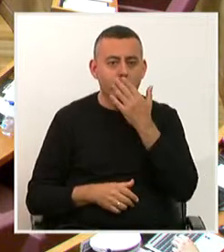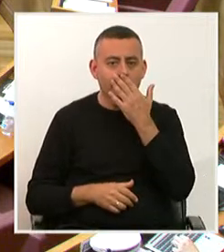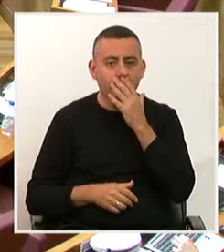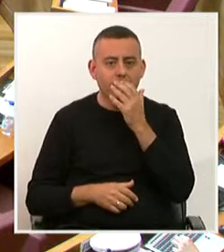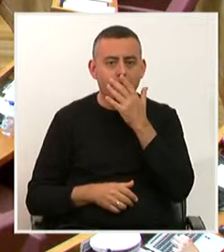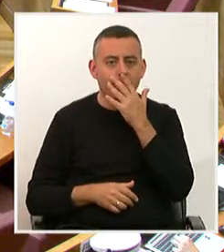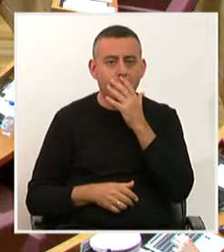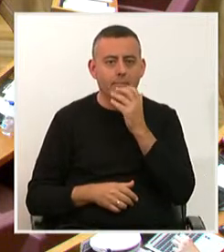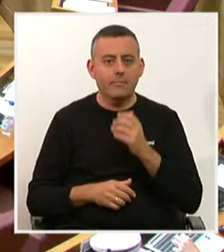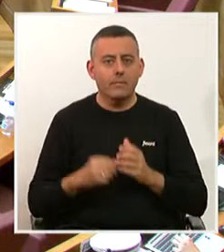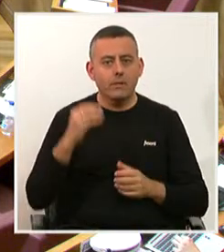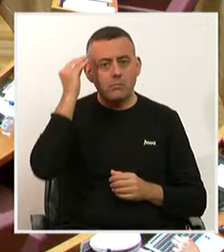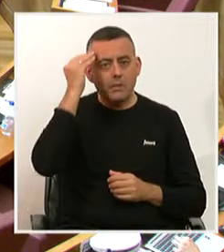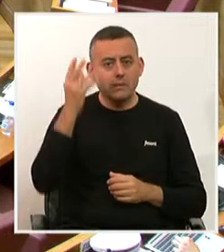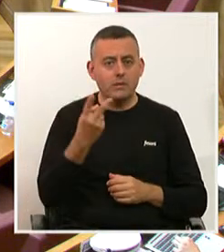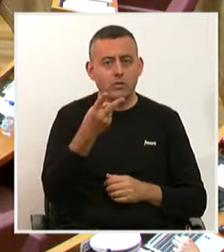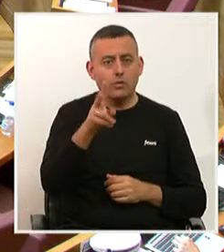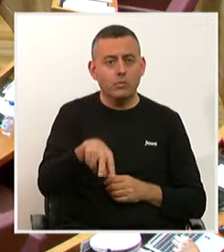declarar